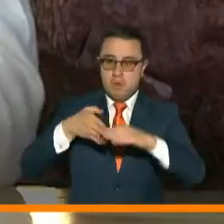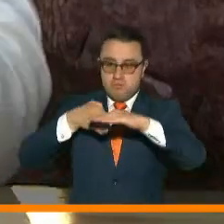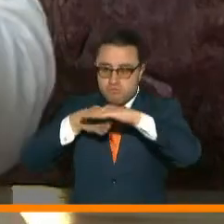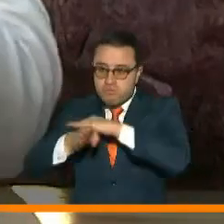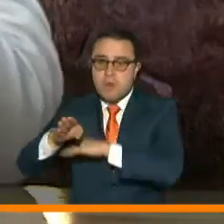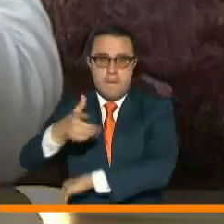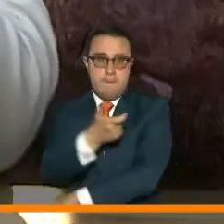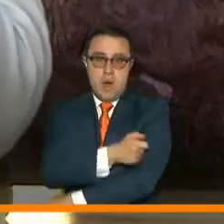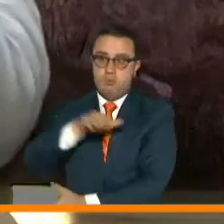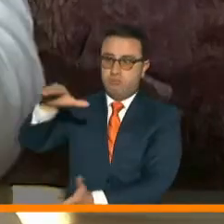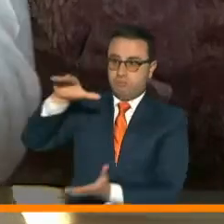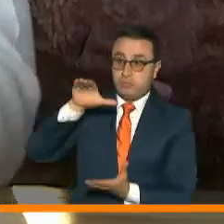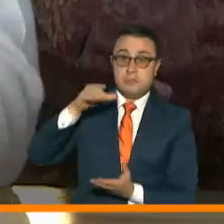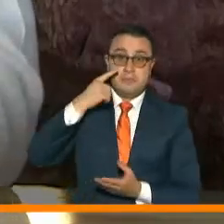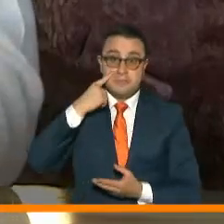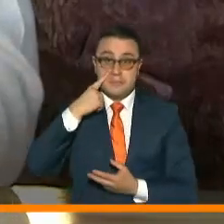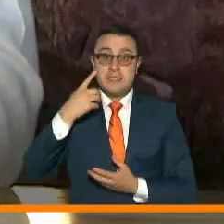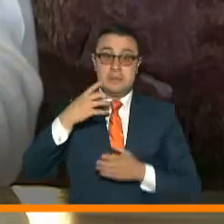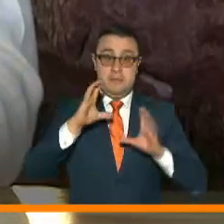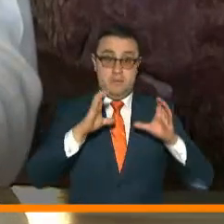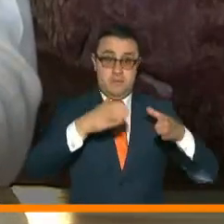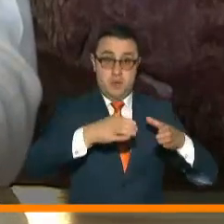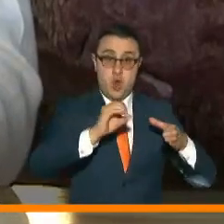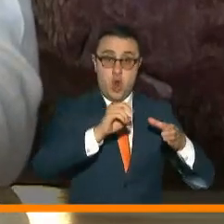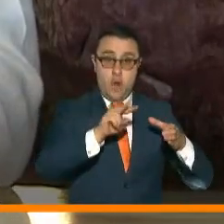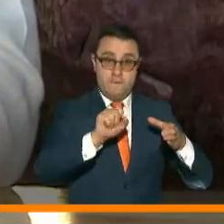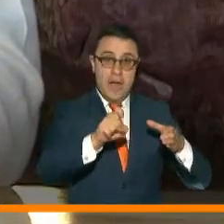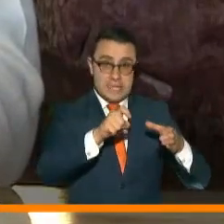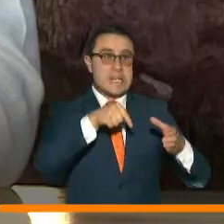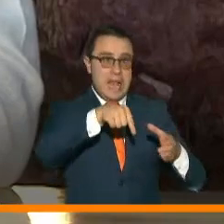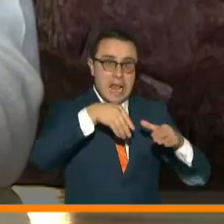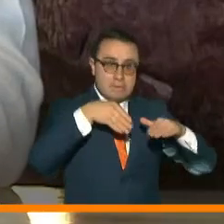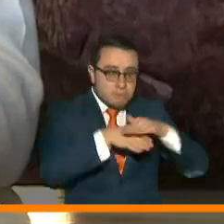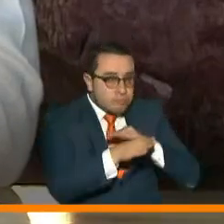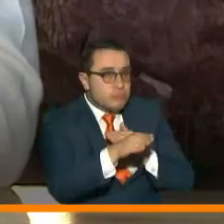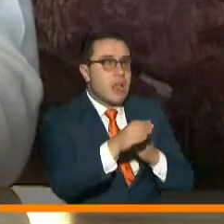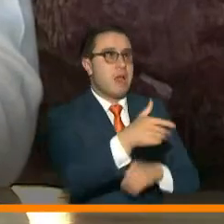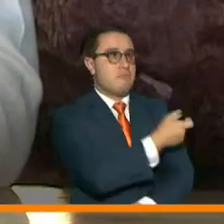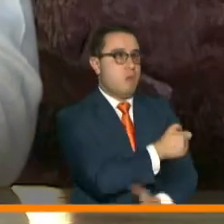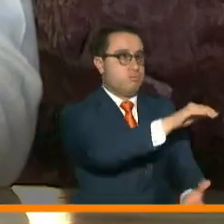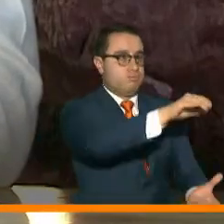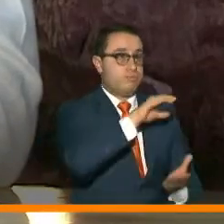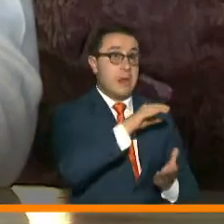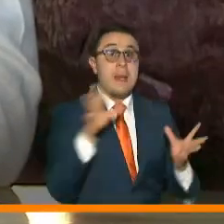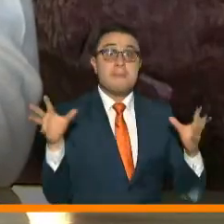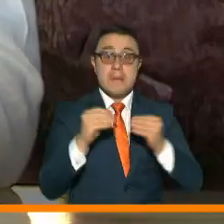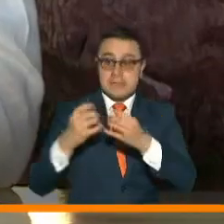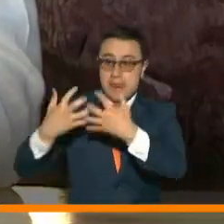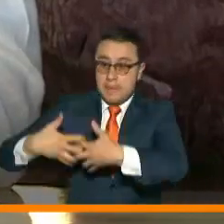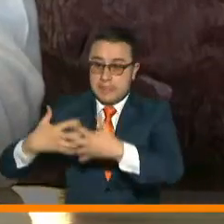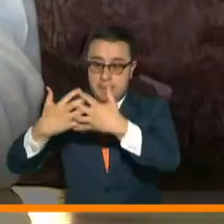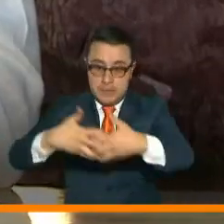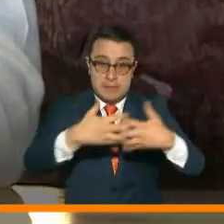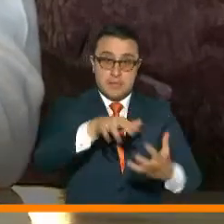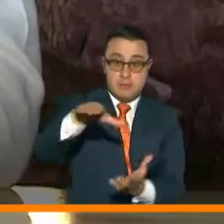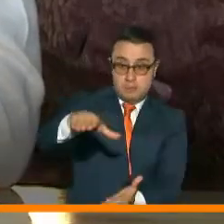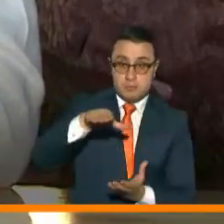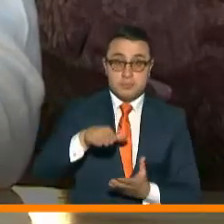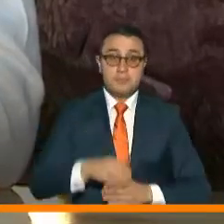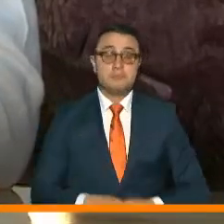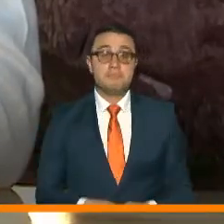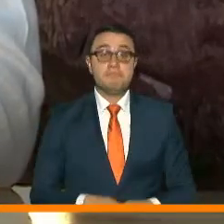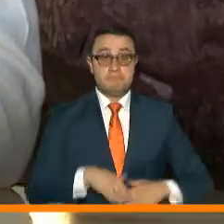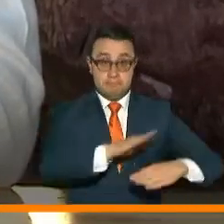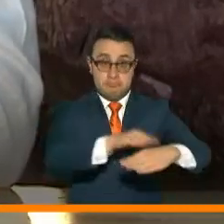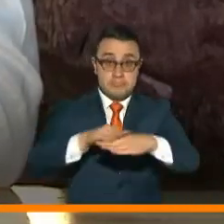esquemas, el esquema multilateral COVAX y las negociaciones de carácter bilateral. Le avisamos al país, finalizando